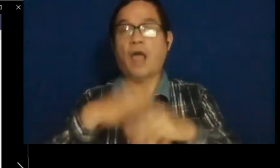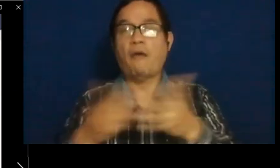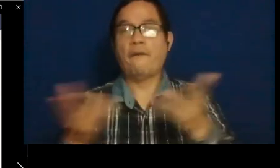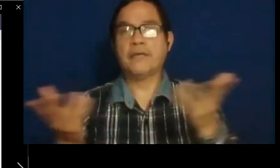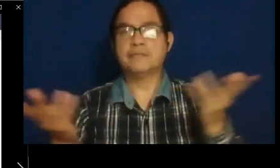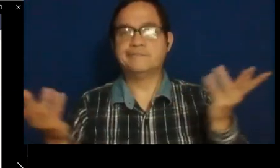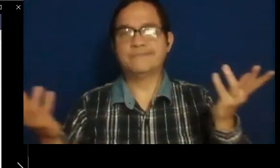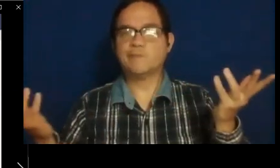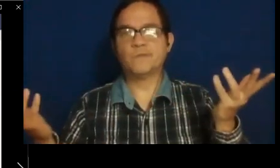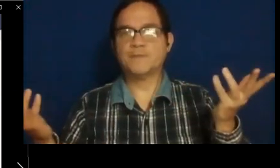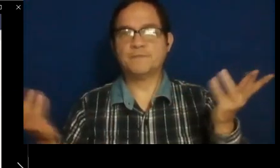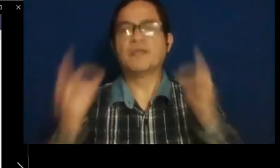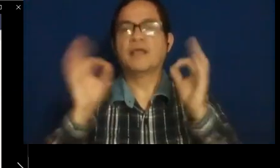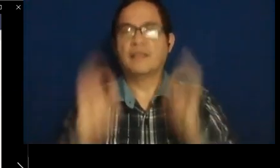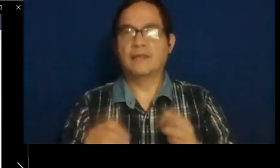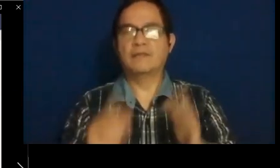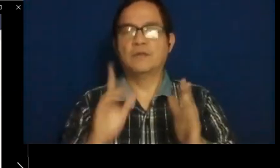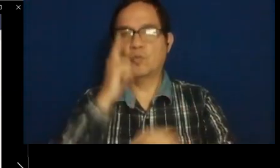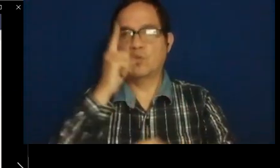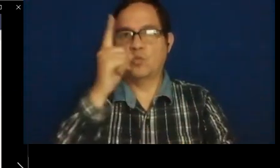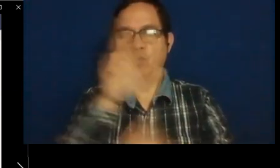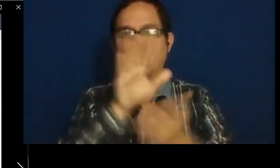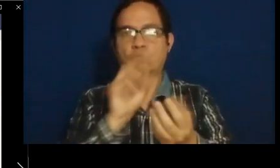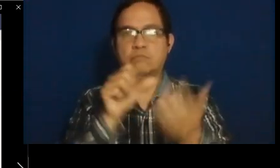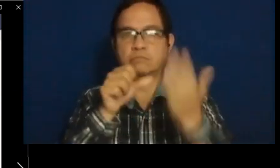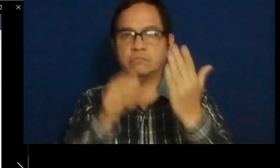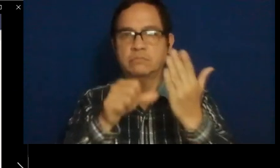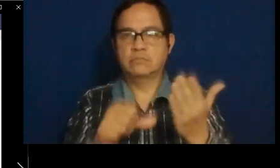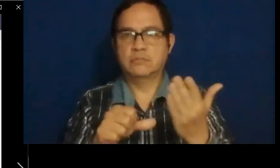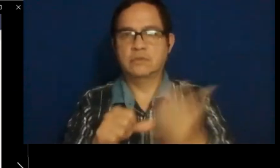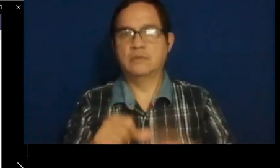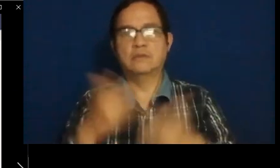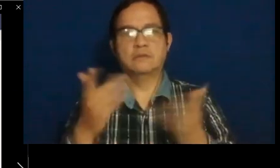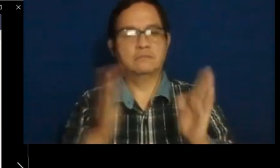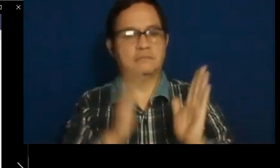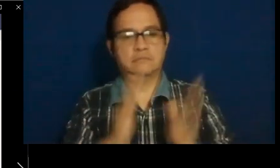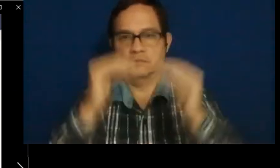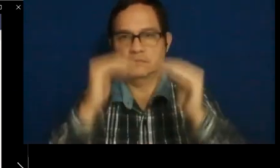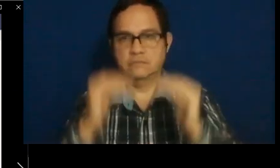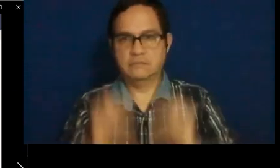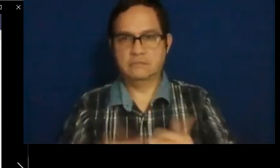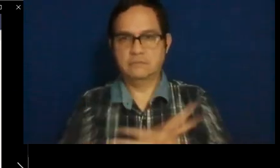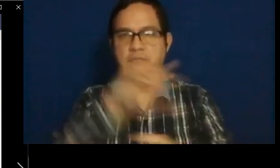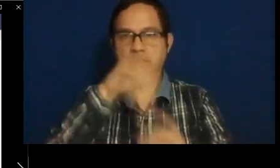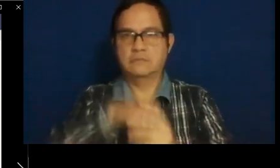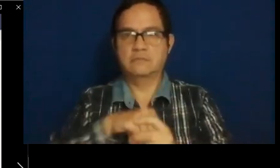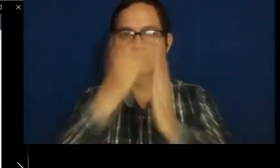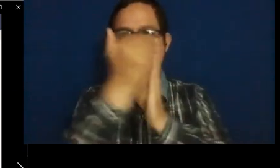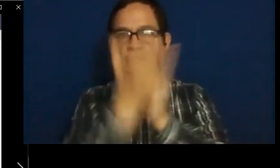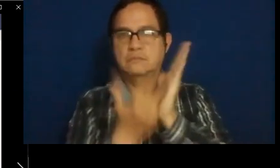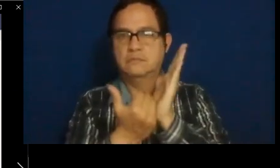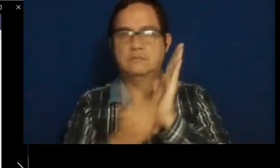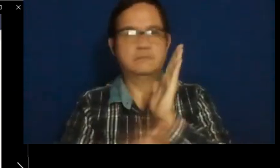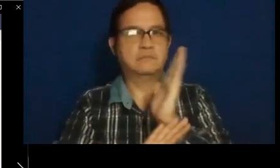No. Puntualmente aquí te dice un solo documento en PDF, formato IEEE, todo metido ahí. ¿Listo? Ese digamos que normalmente